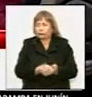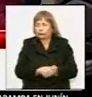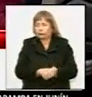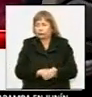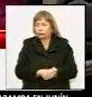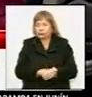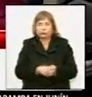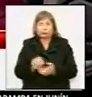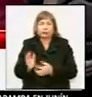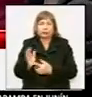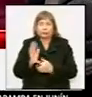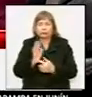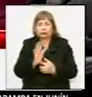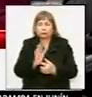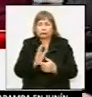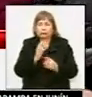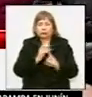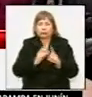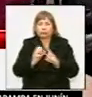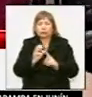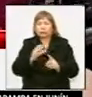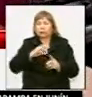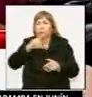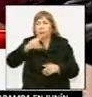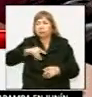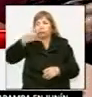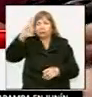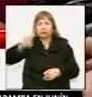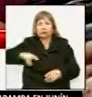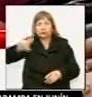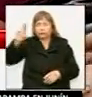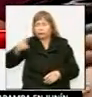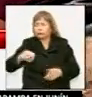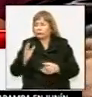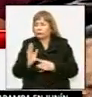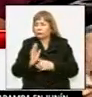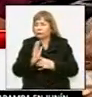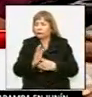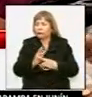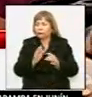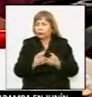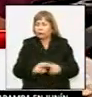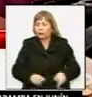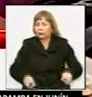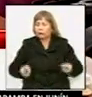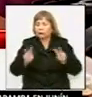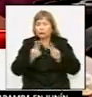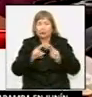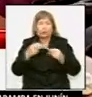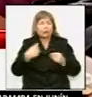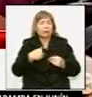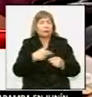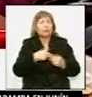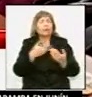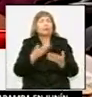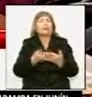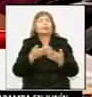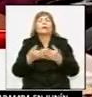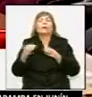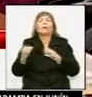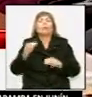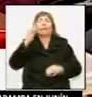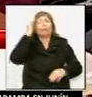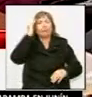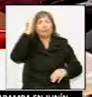todo lo que representa cultura en las zonas rurales, en las más alejadas, que le demos valor. Eso es lo que tenemos que hacer. Yo